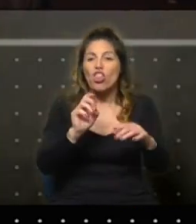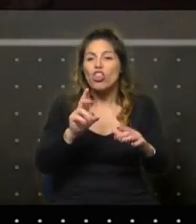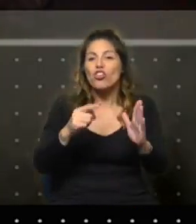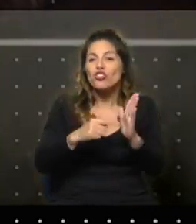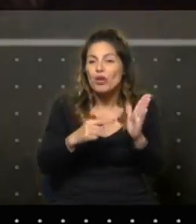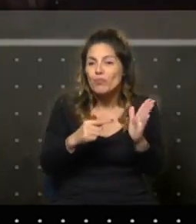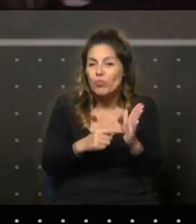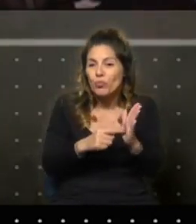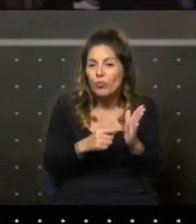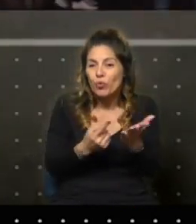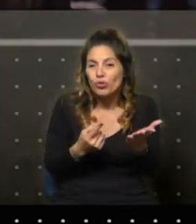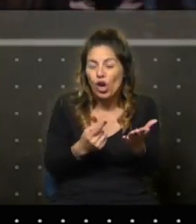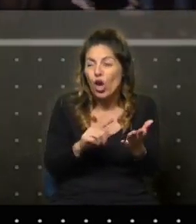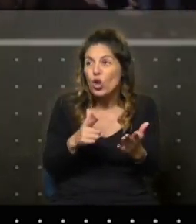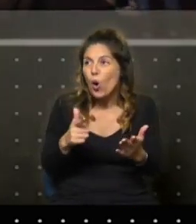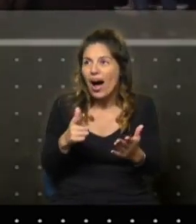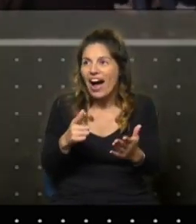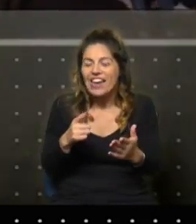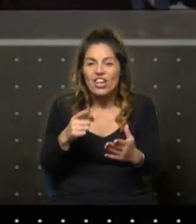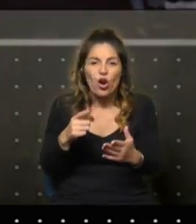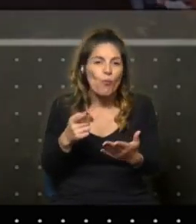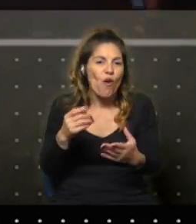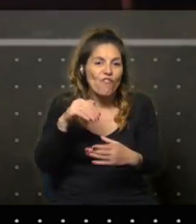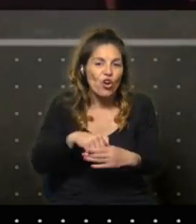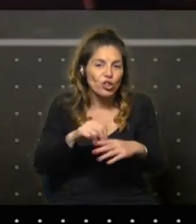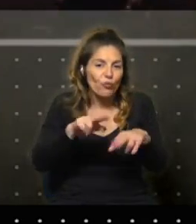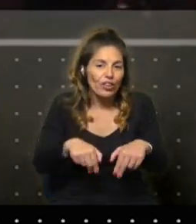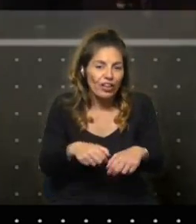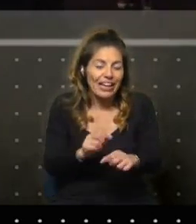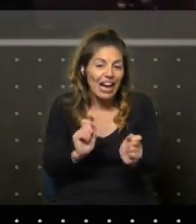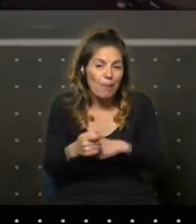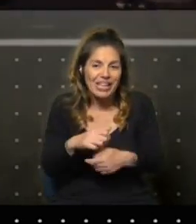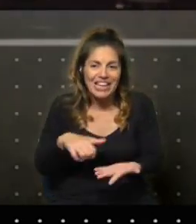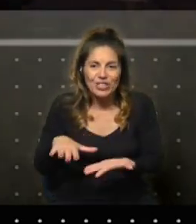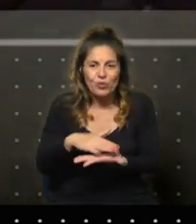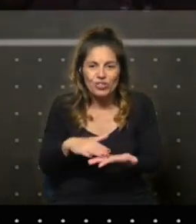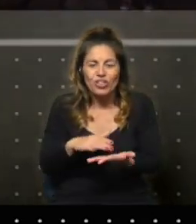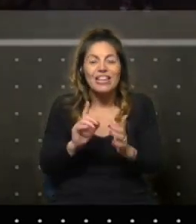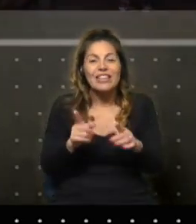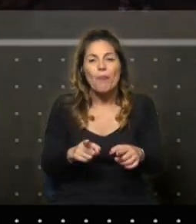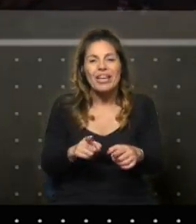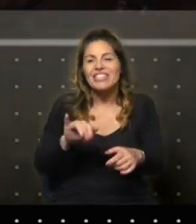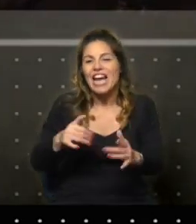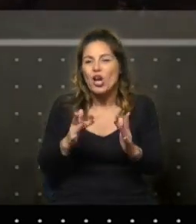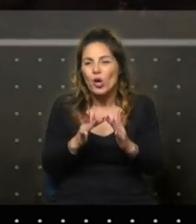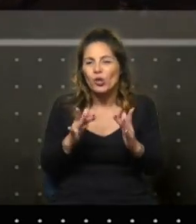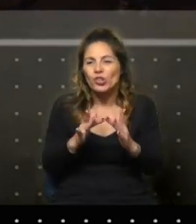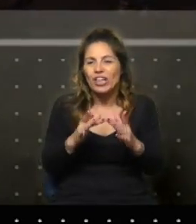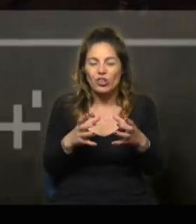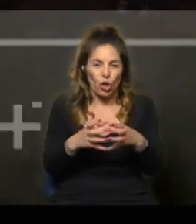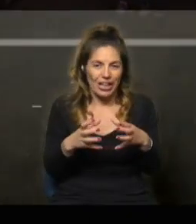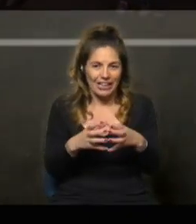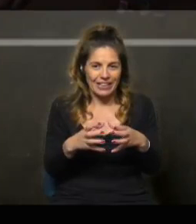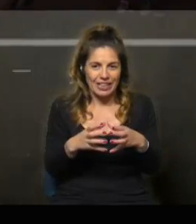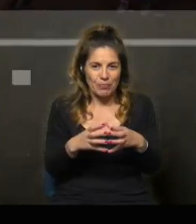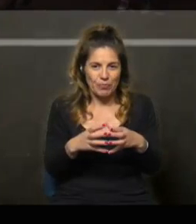voto impugnado que revierta esta situación y también otro dato yo lo comenté al pasar ya están en contacto el equipo